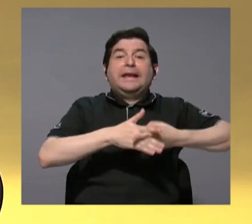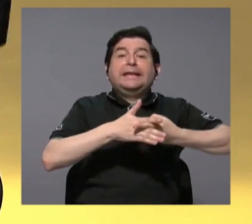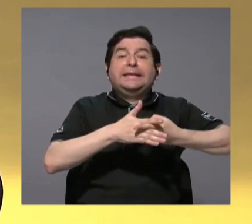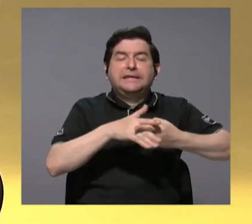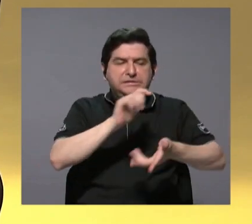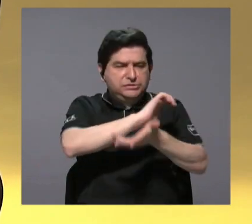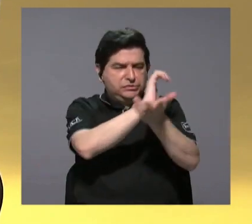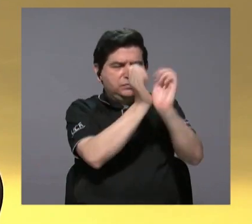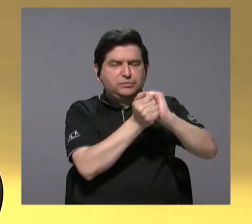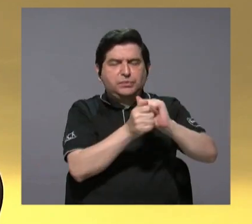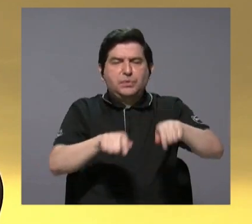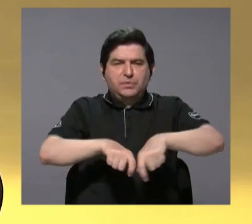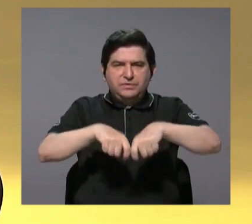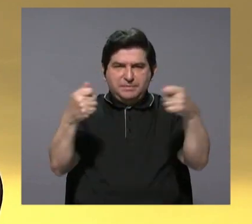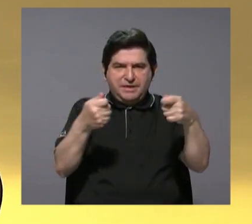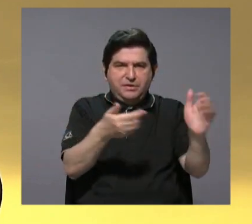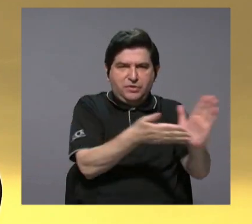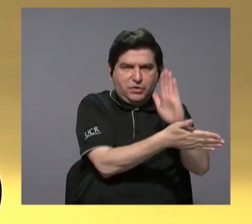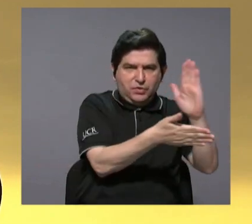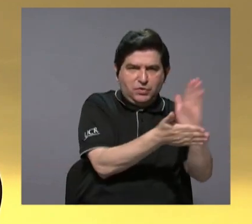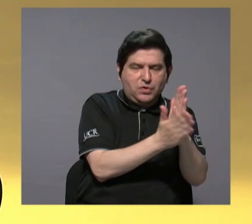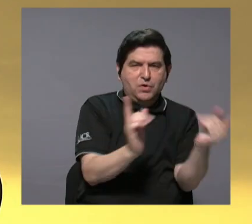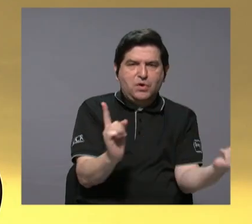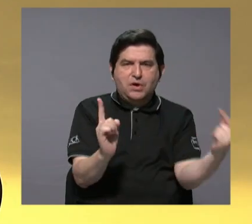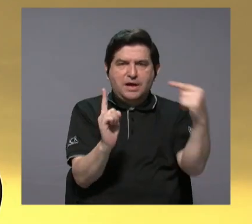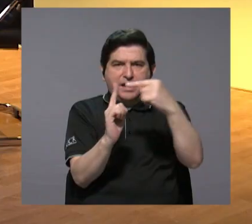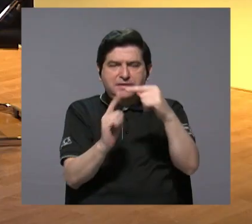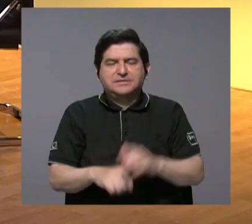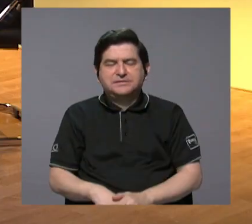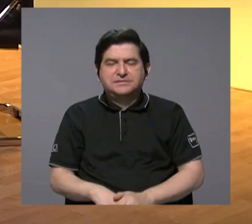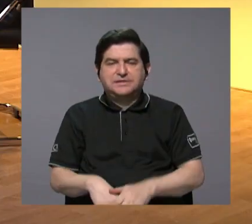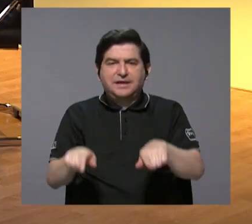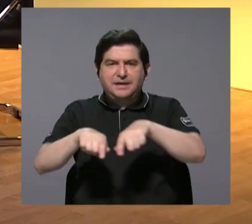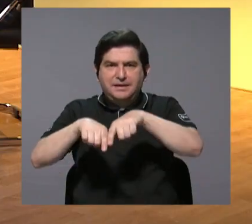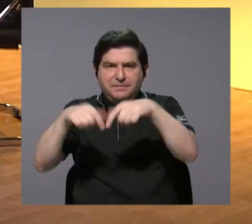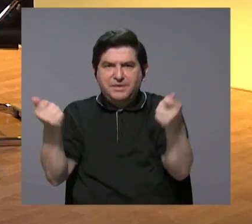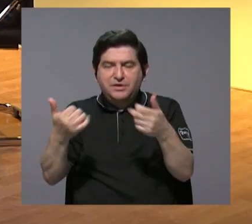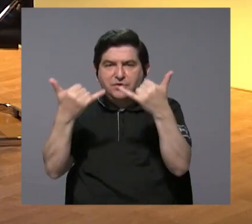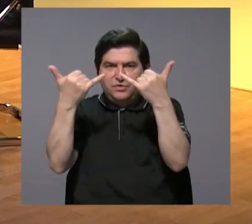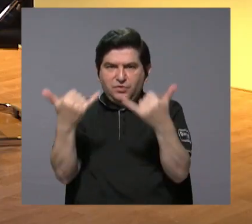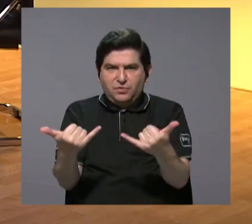transformación del diario en papel al diario